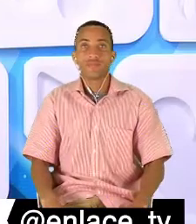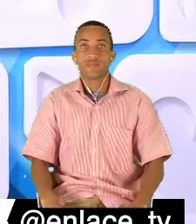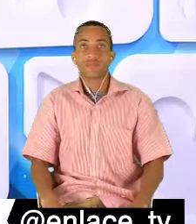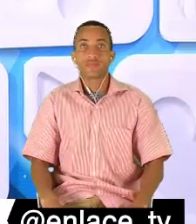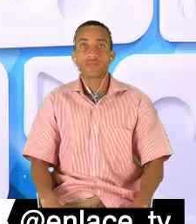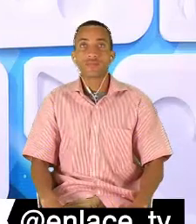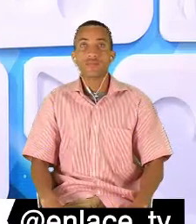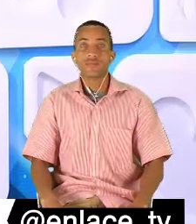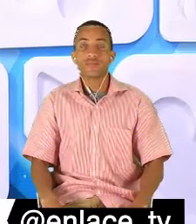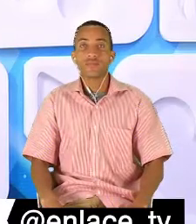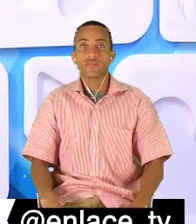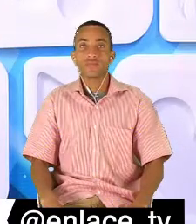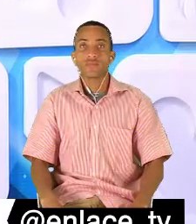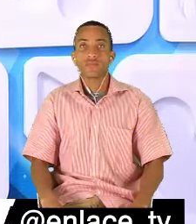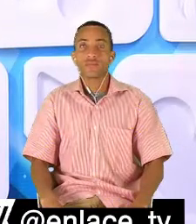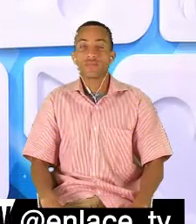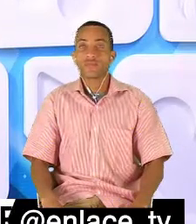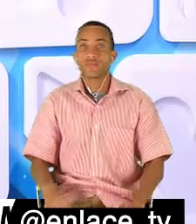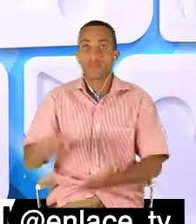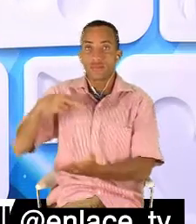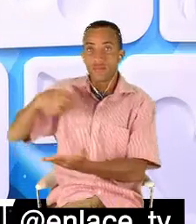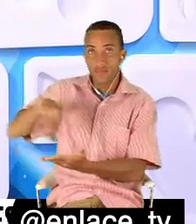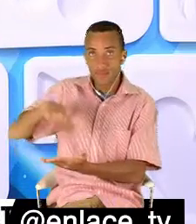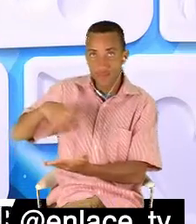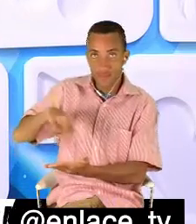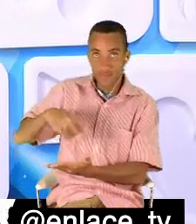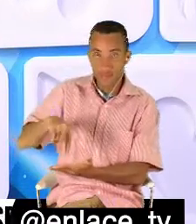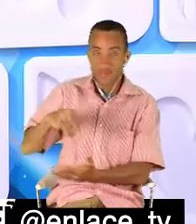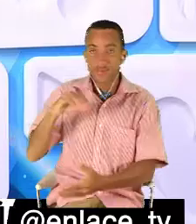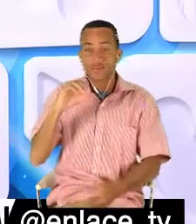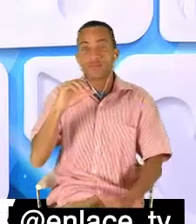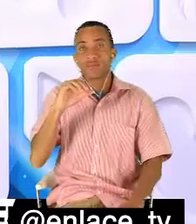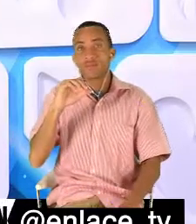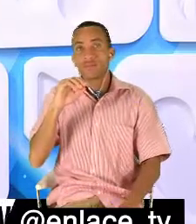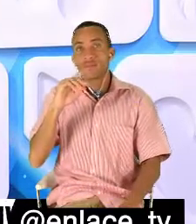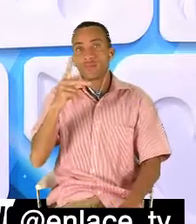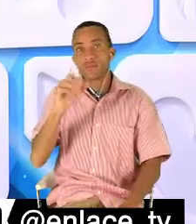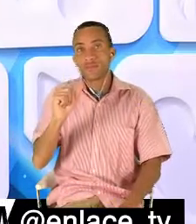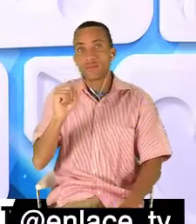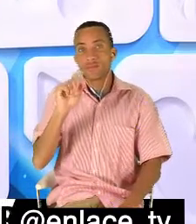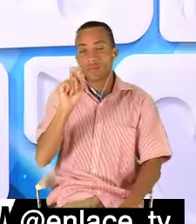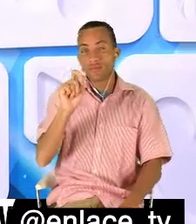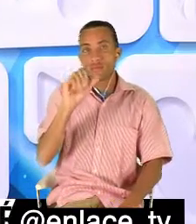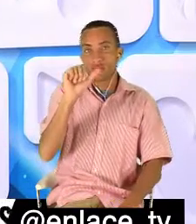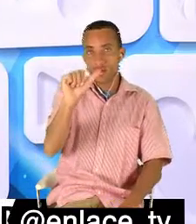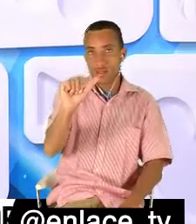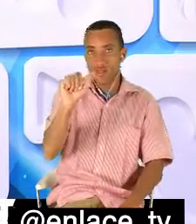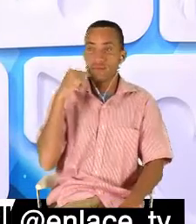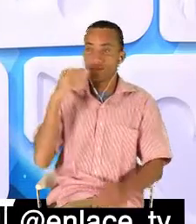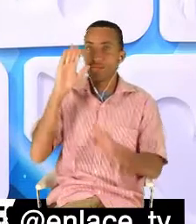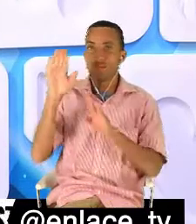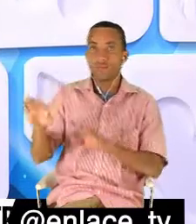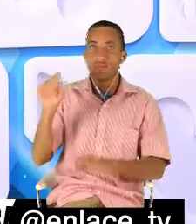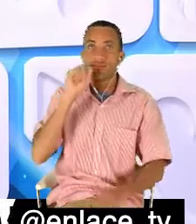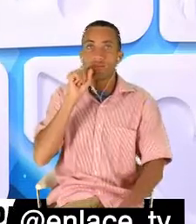Y la Academia de Baile Cup.up representará a Barranca Bermeja y a Santander en el 11º Nacional de Hip Hop